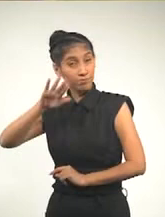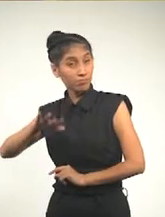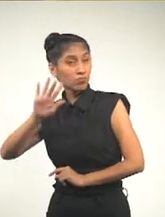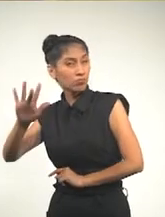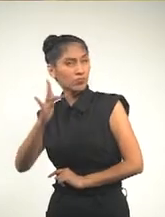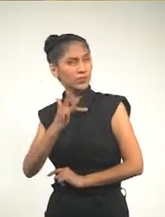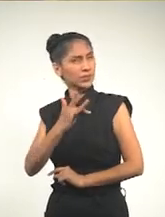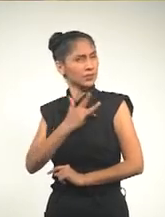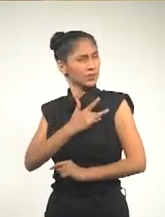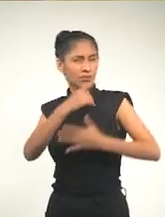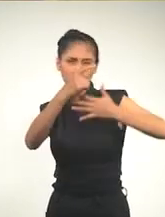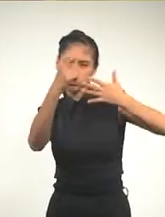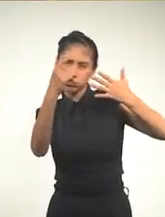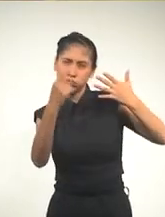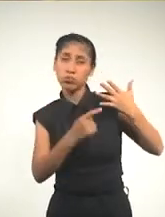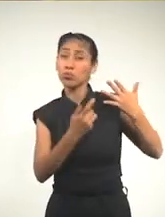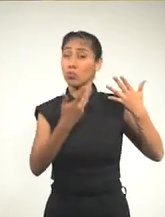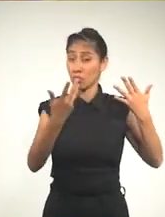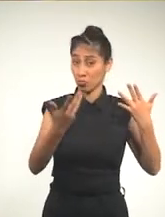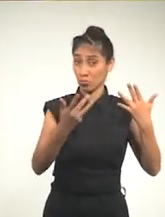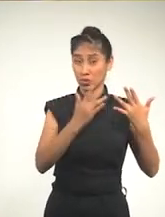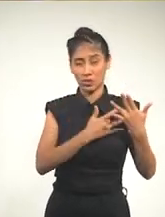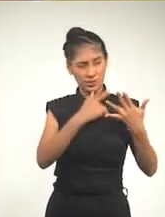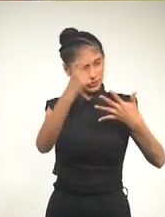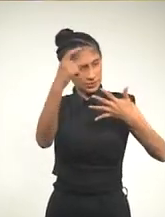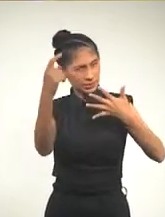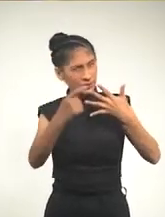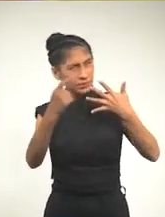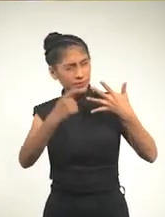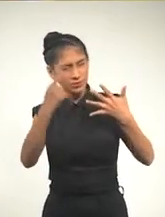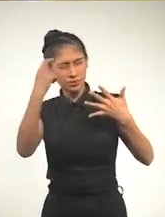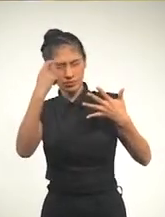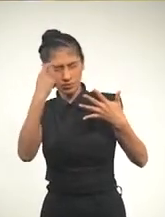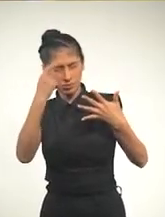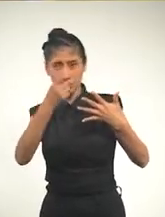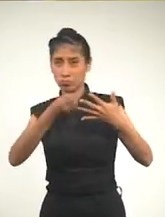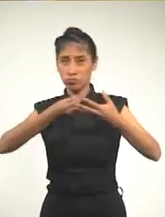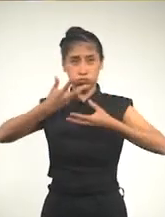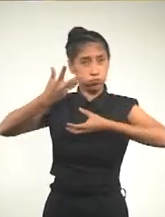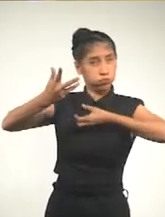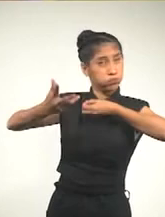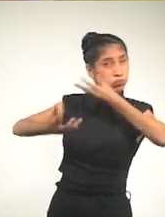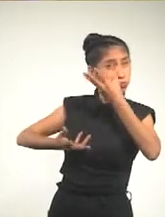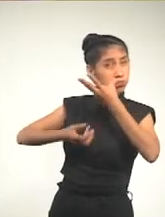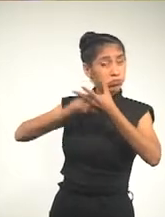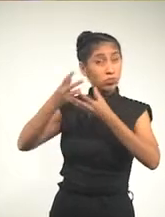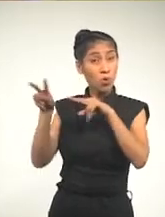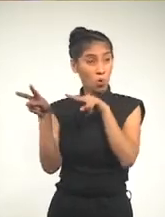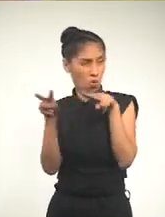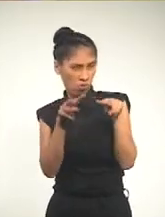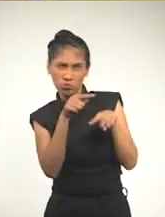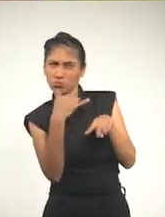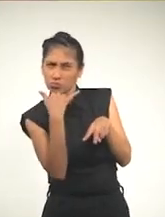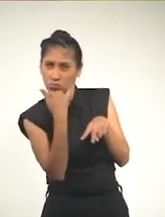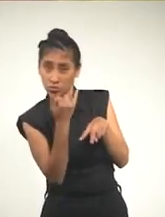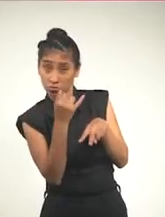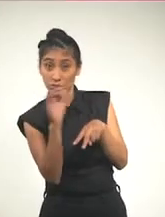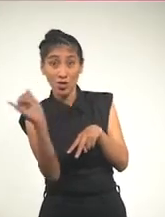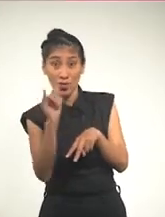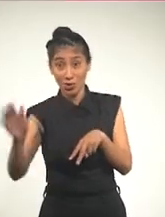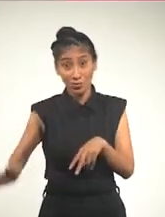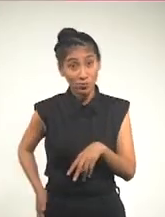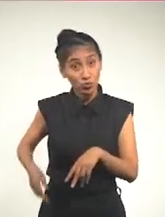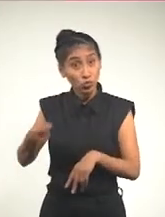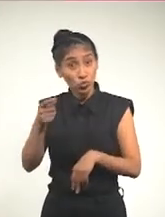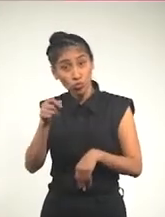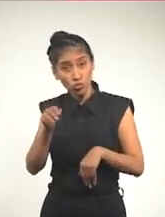niños. Ellas acompañan nuestras vivencias y nos impulsan a actuar o a expresar una determinada conducta. Así como